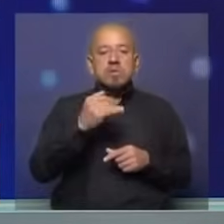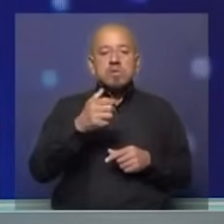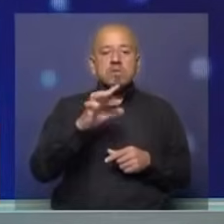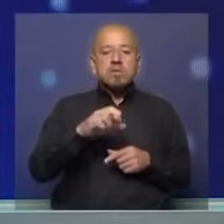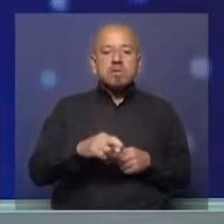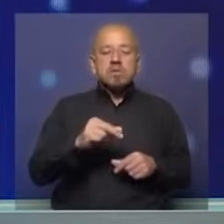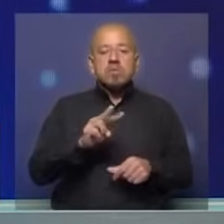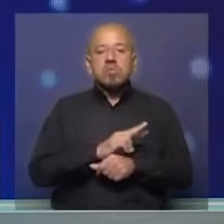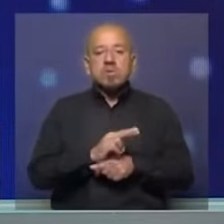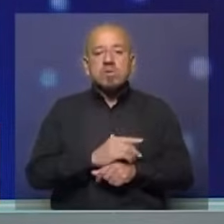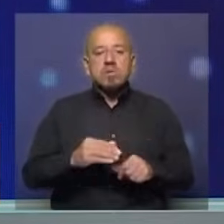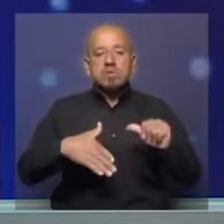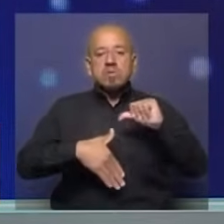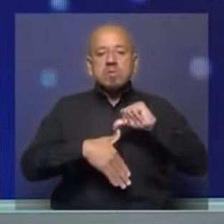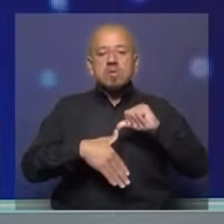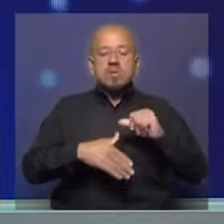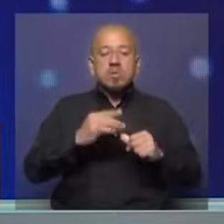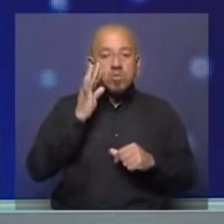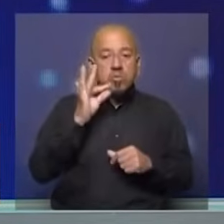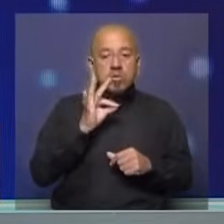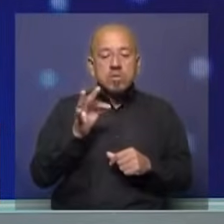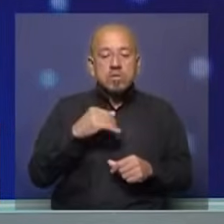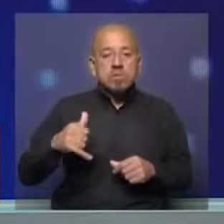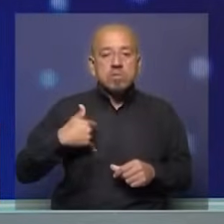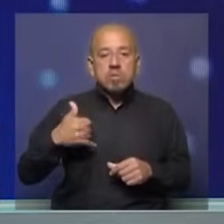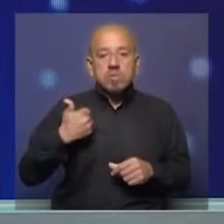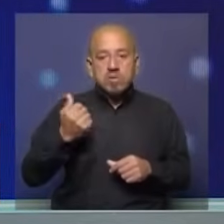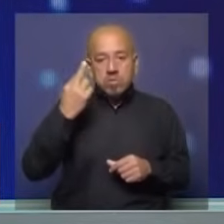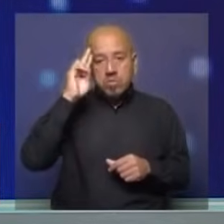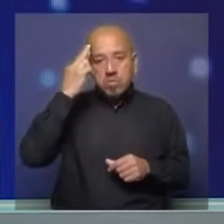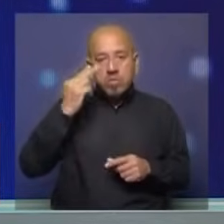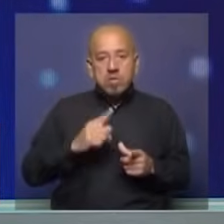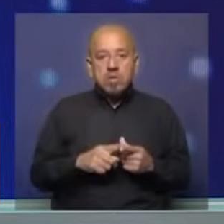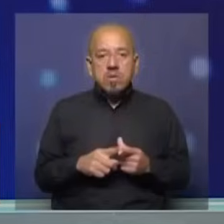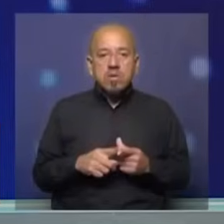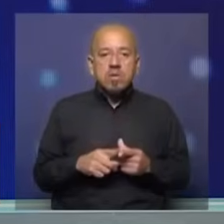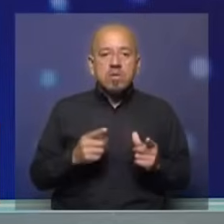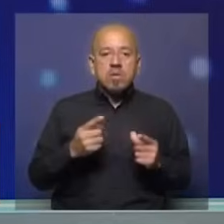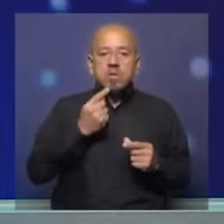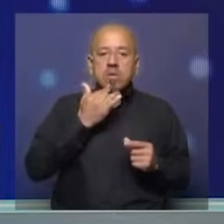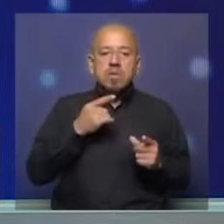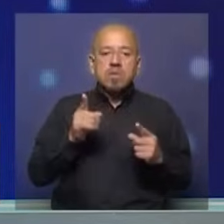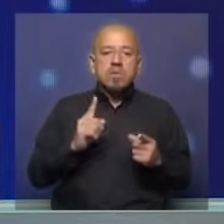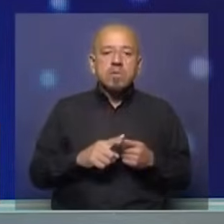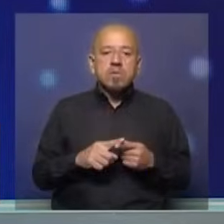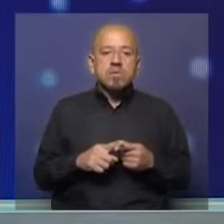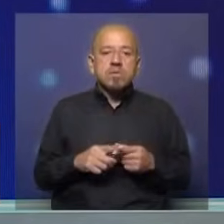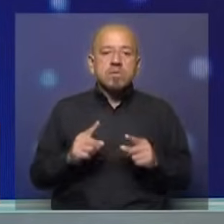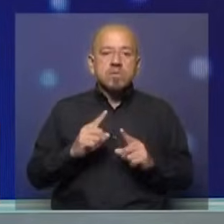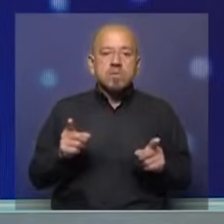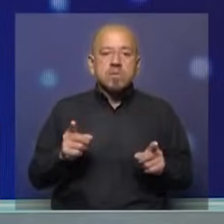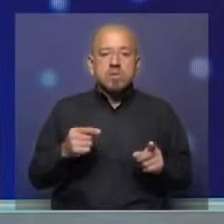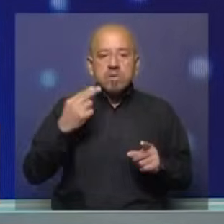Sur. Y eso es una gran oportunidad para los jóvenes de Uruguay. Estoy poniendo un ejemplo. No estoy diciendo que